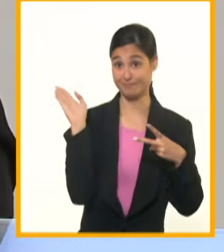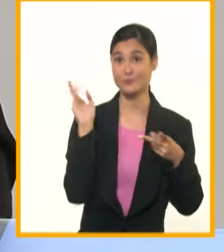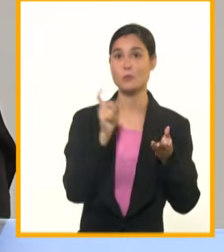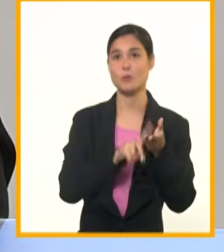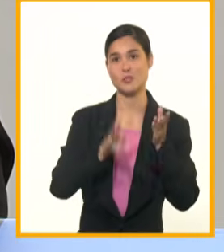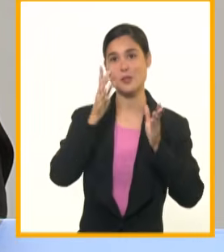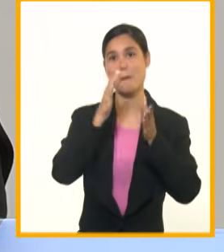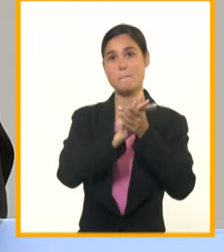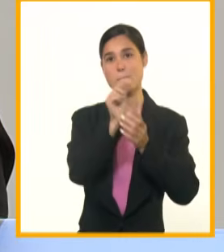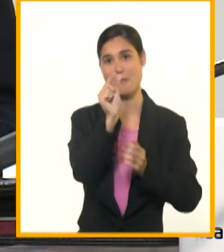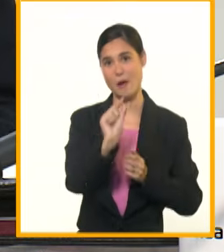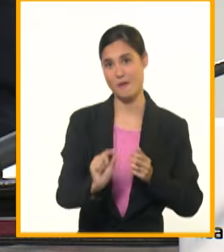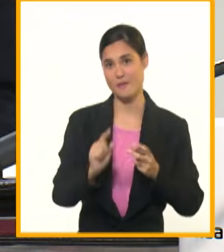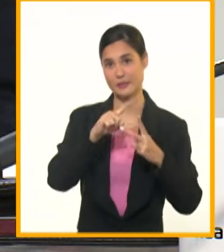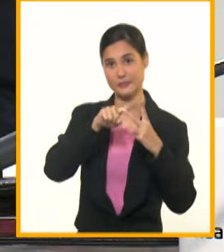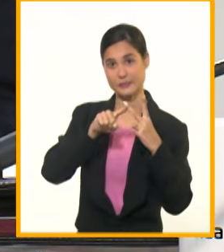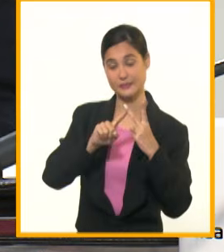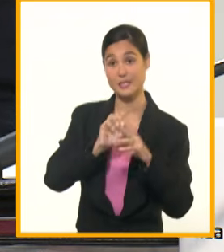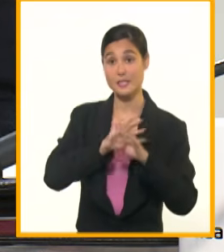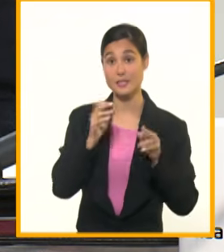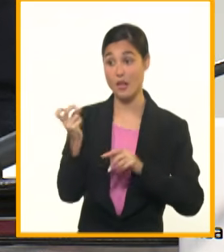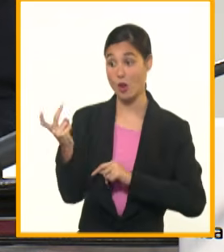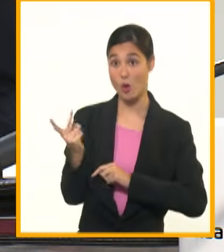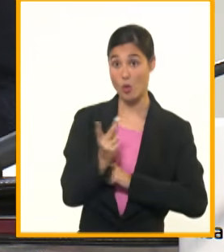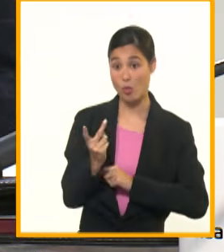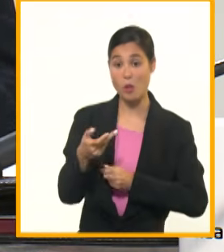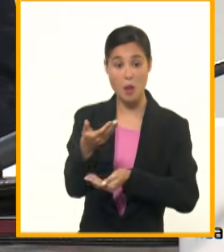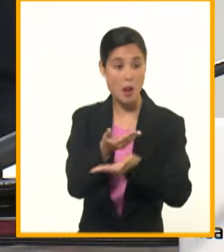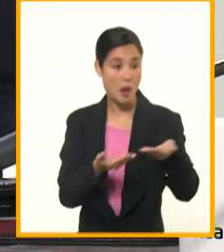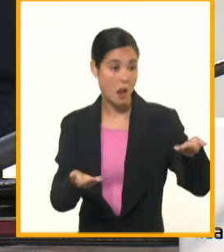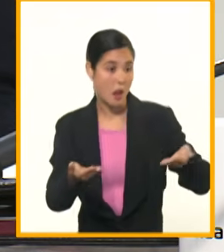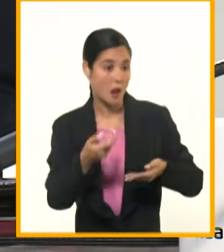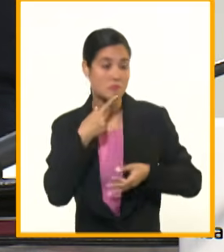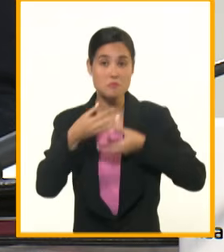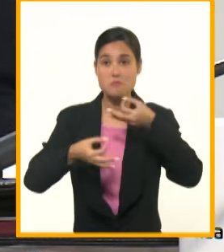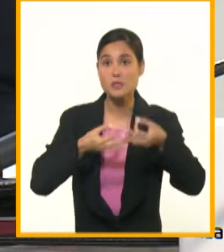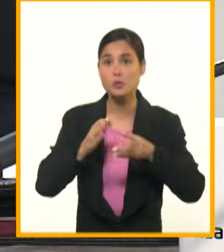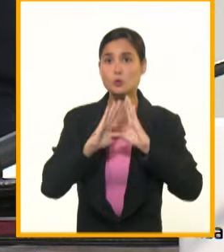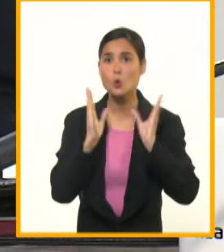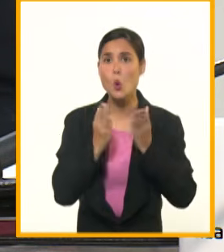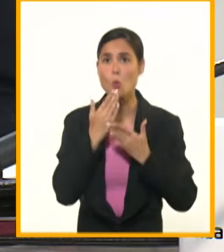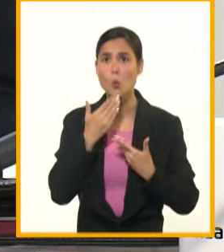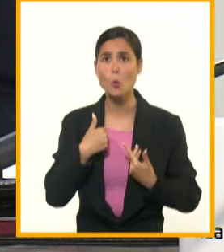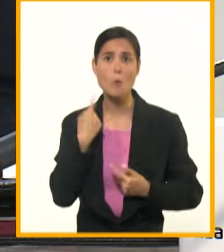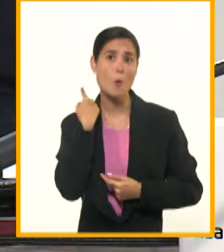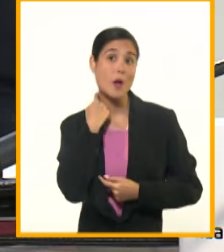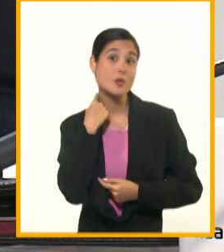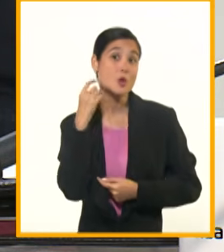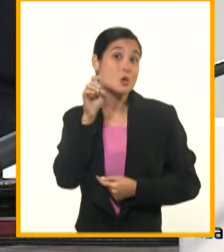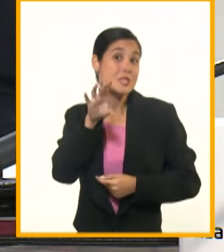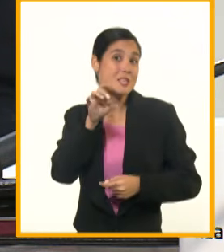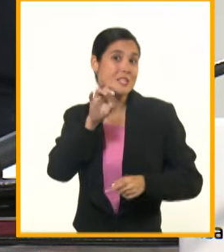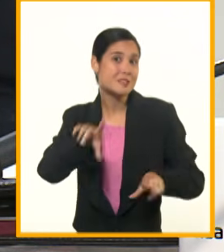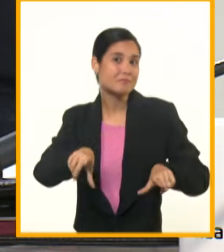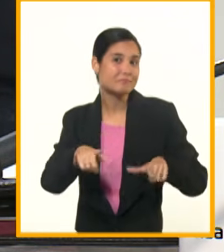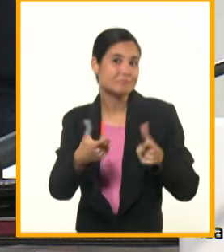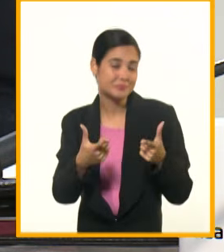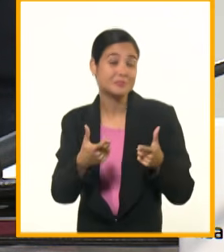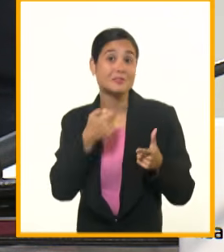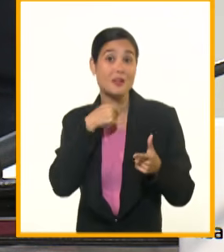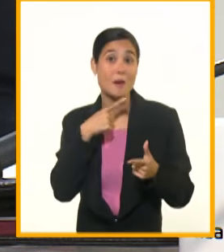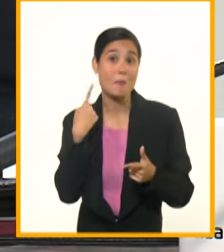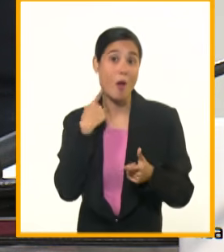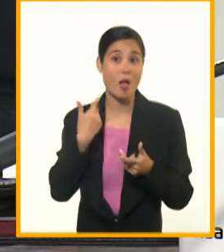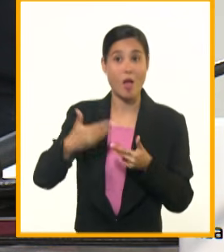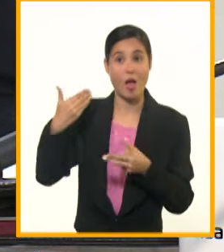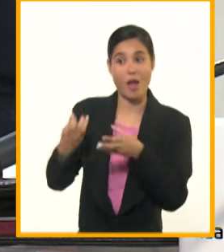a estos 15 años de la breve pero fructífera historia de estas provincias y también,